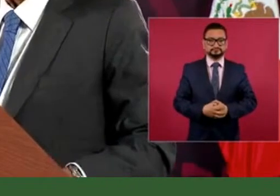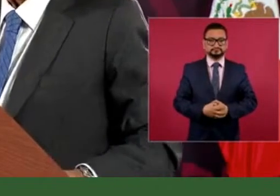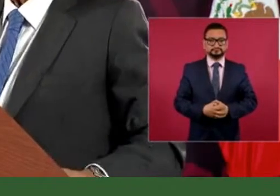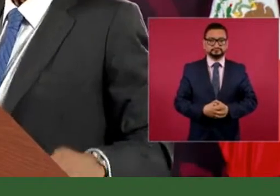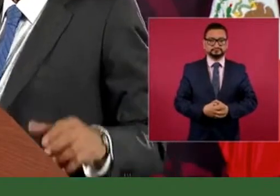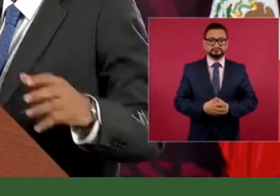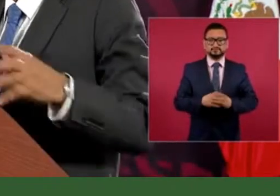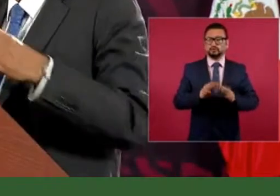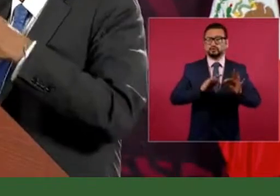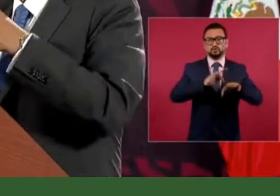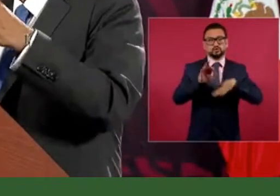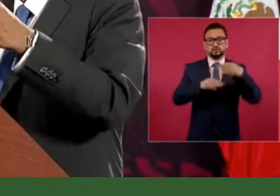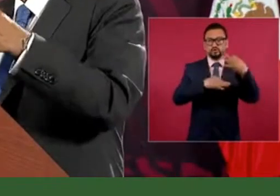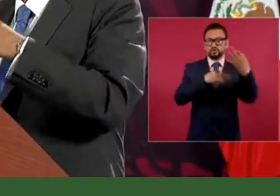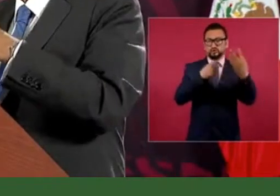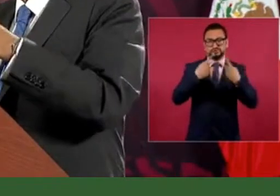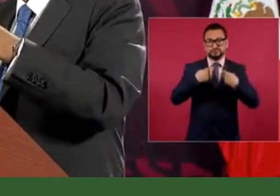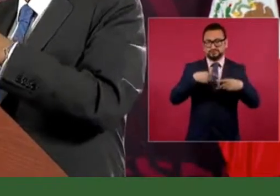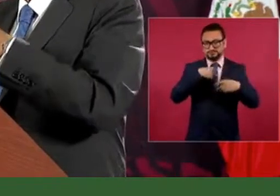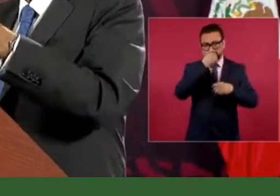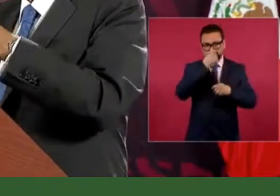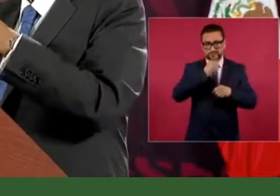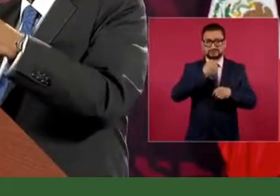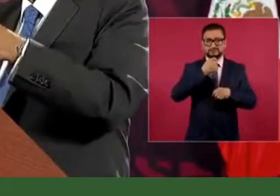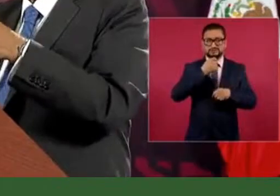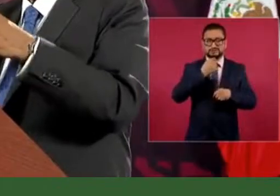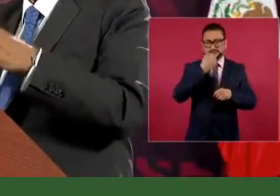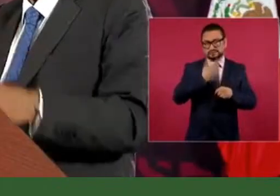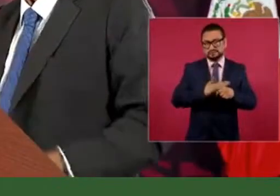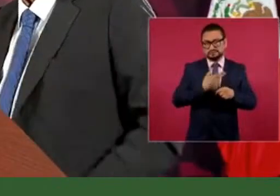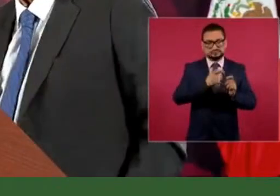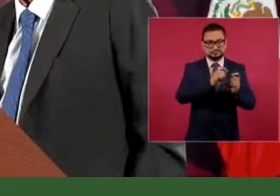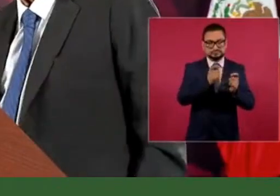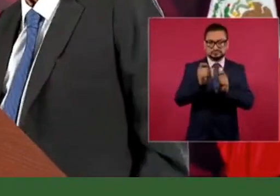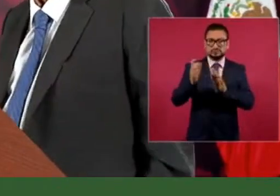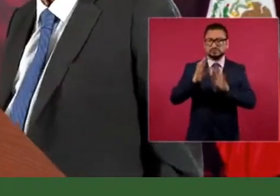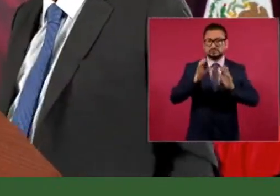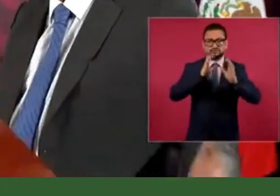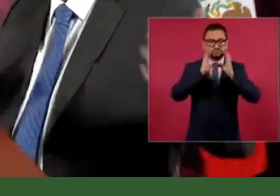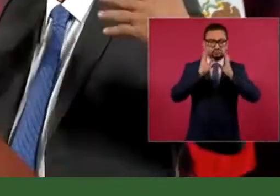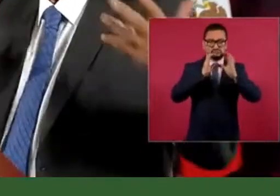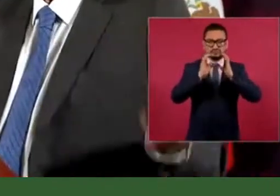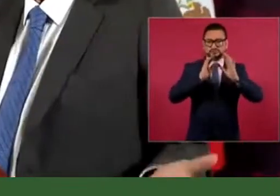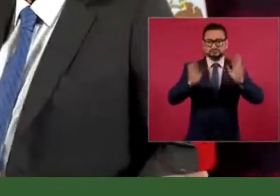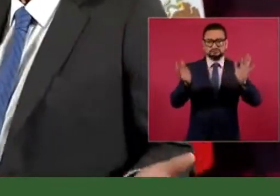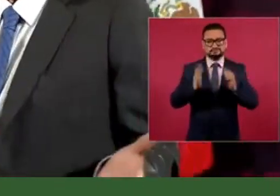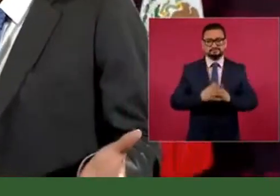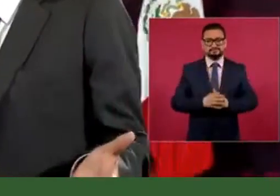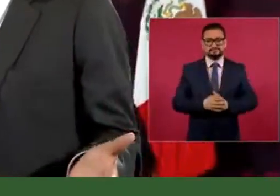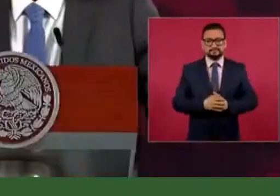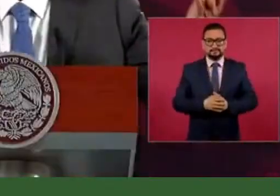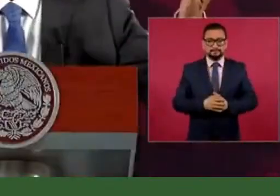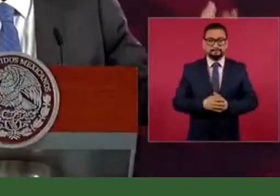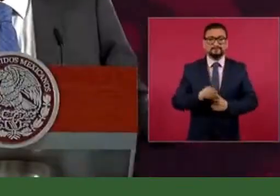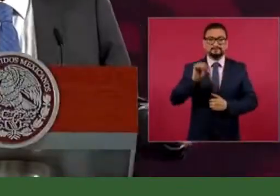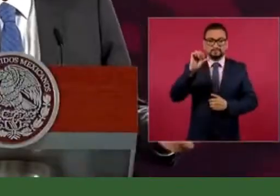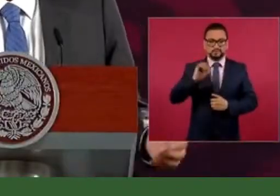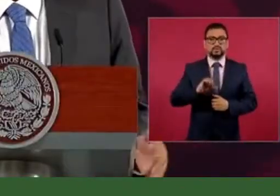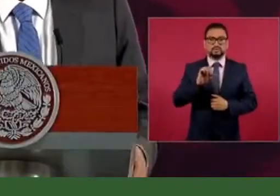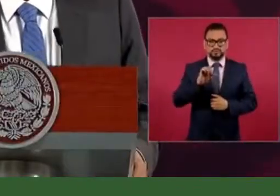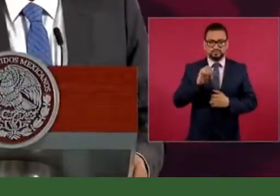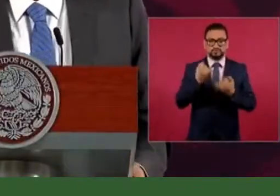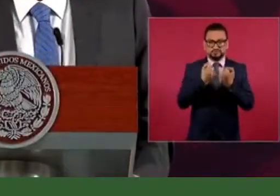todos los secretarios, ¿no?, han estado en comunicación permanente. Bueno, hoy vamos de nuevo